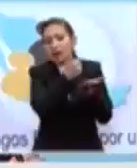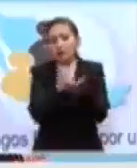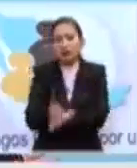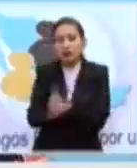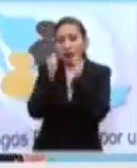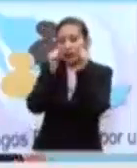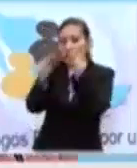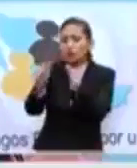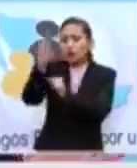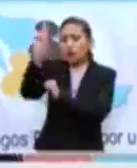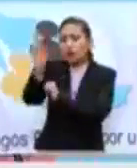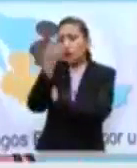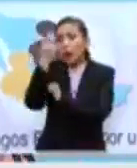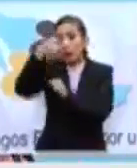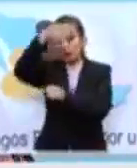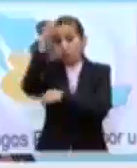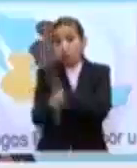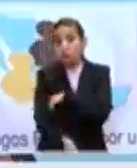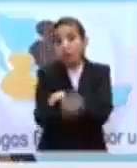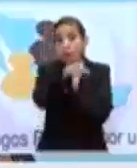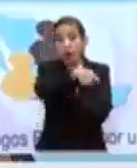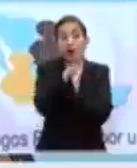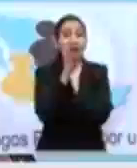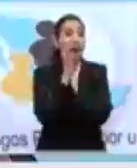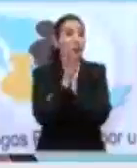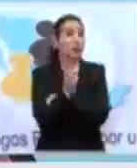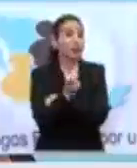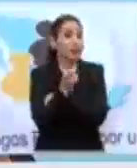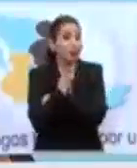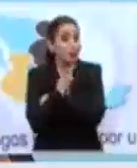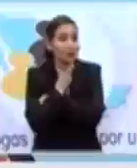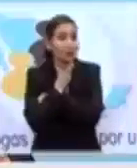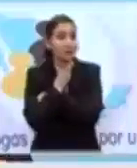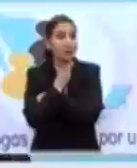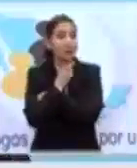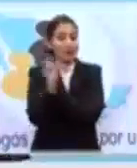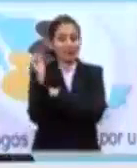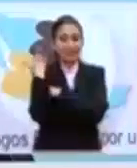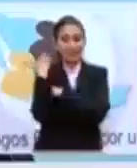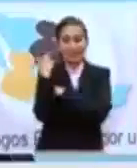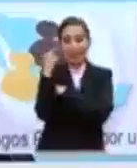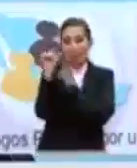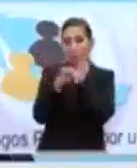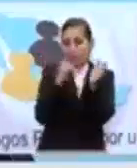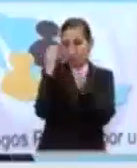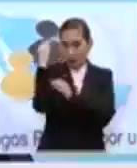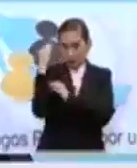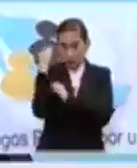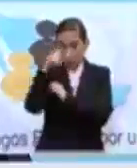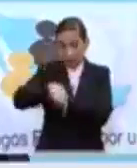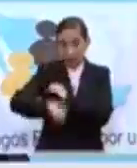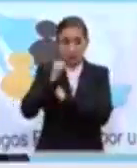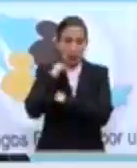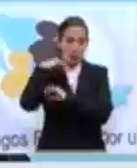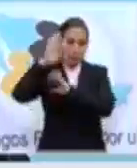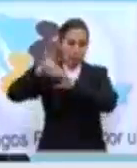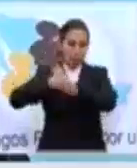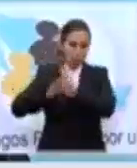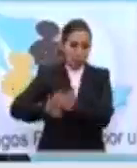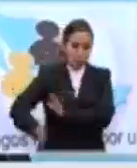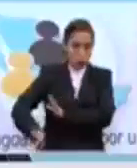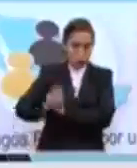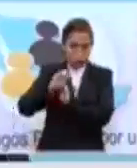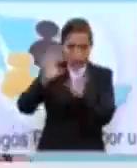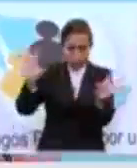la pensión universal aprobada por la Cámara de Diputados el pasado mes de marzo? Aquí en el Senado está pendiente el asunto,